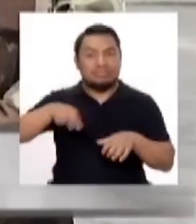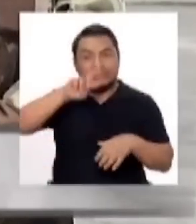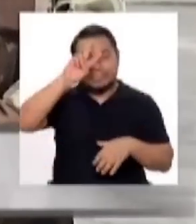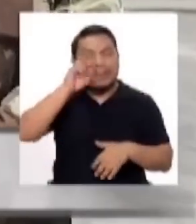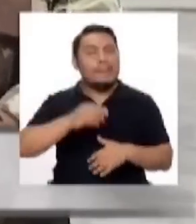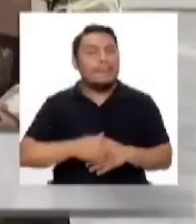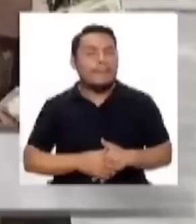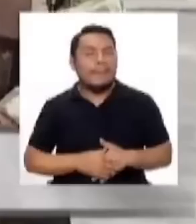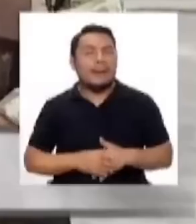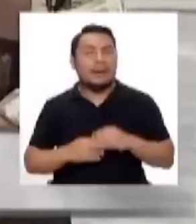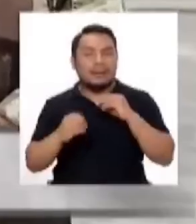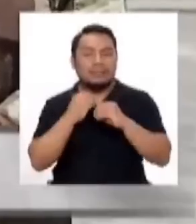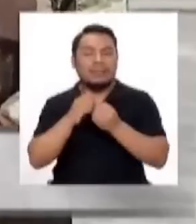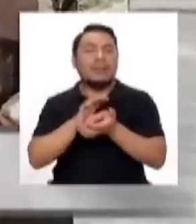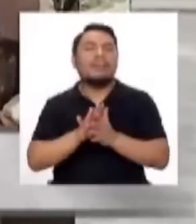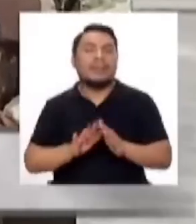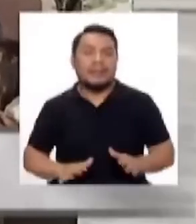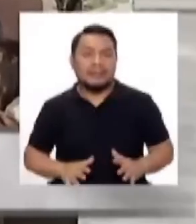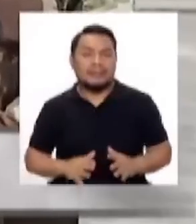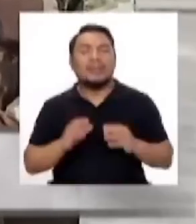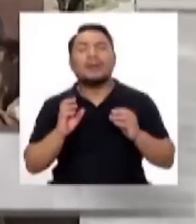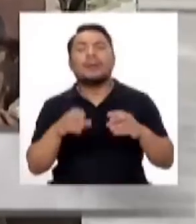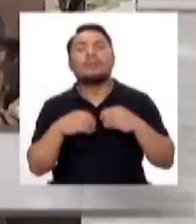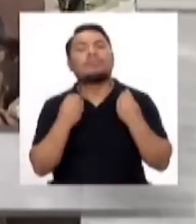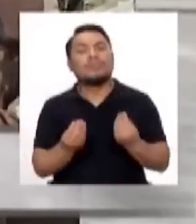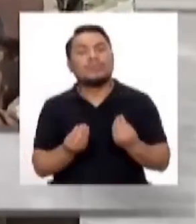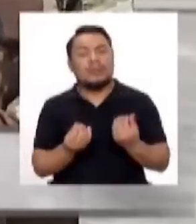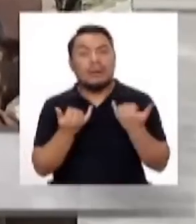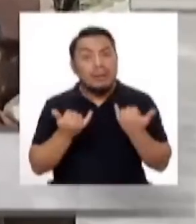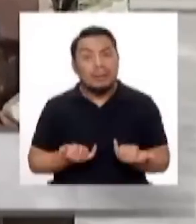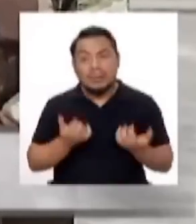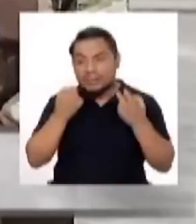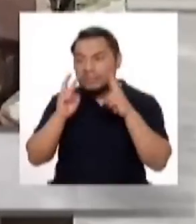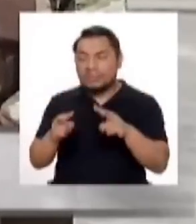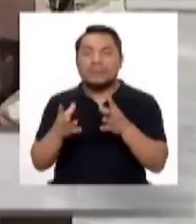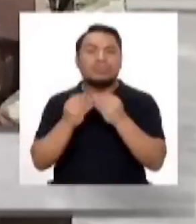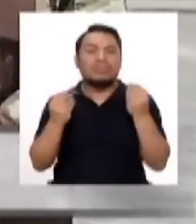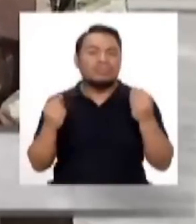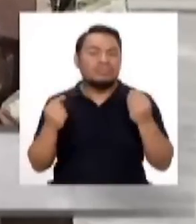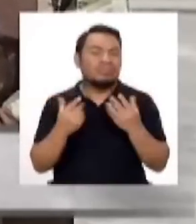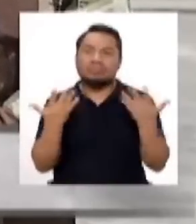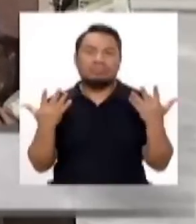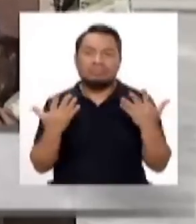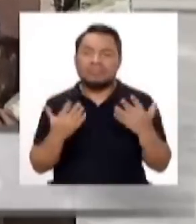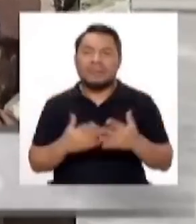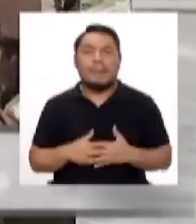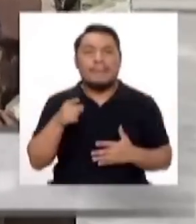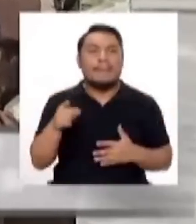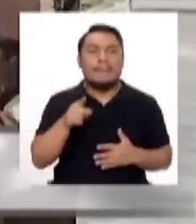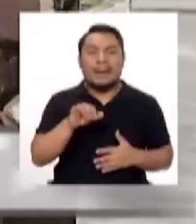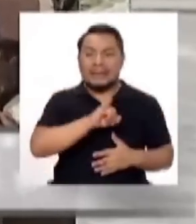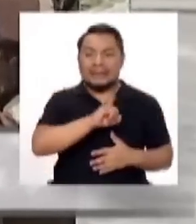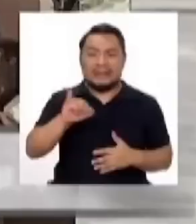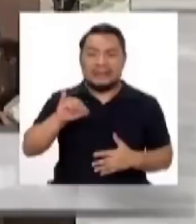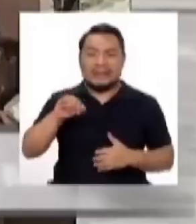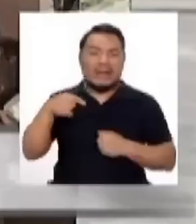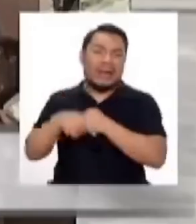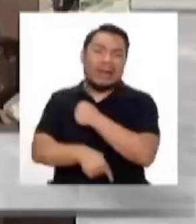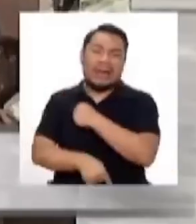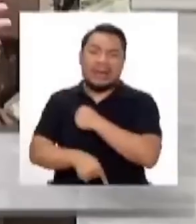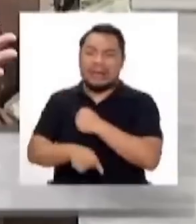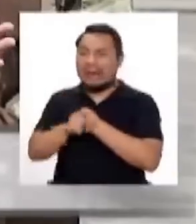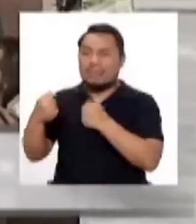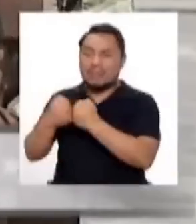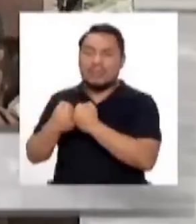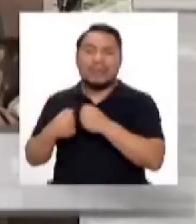qué? Porque en estos momentos estamos viendo muchos extremos. La extrema izquierda con la